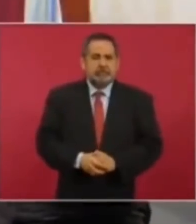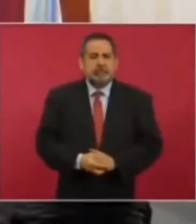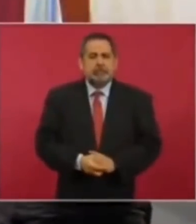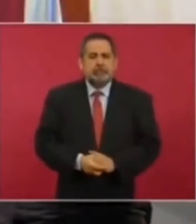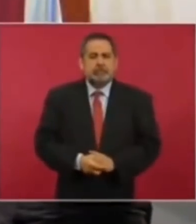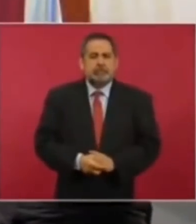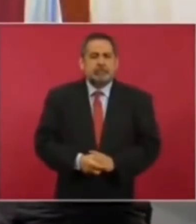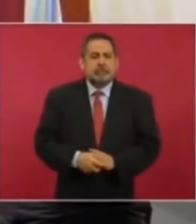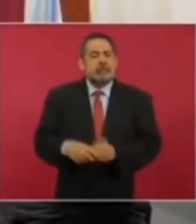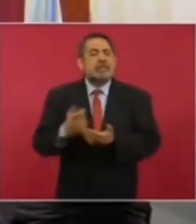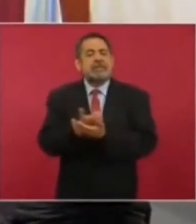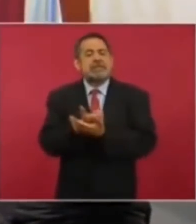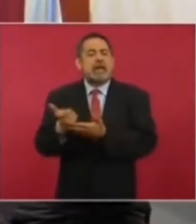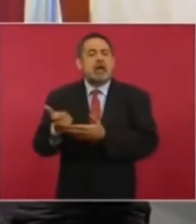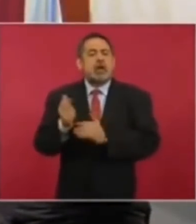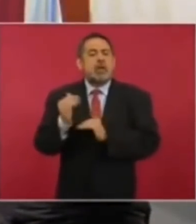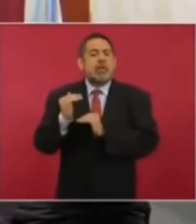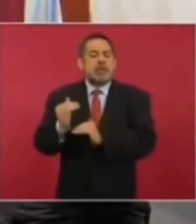de salario mínimo.